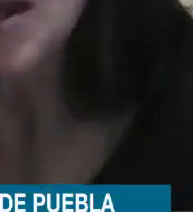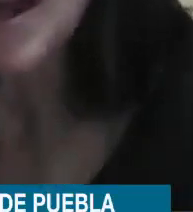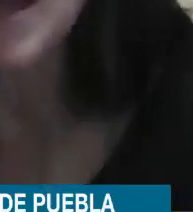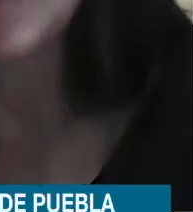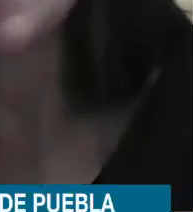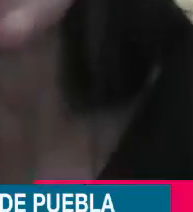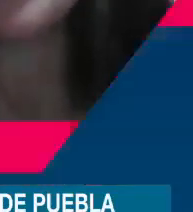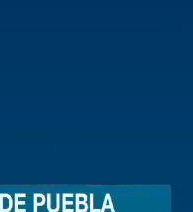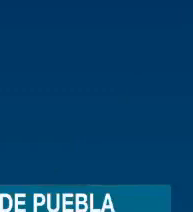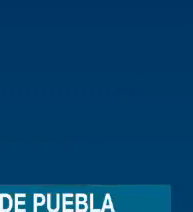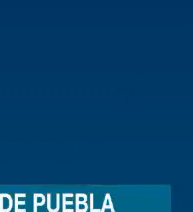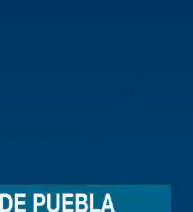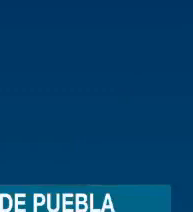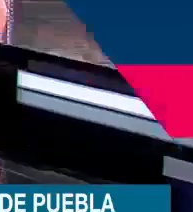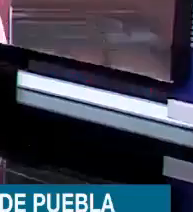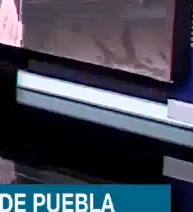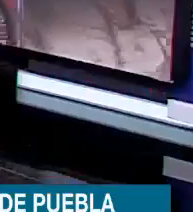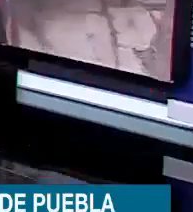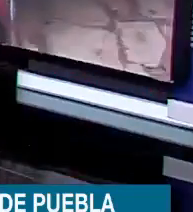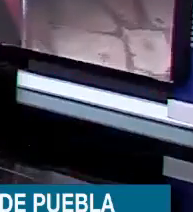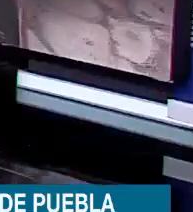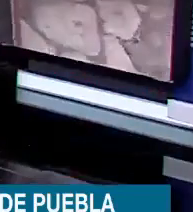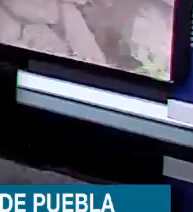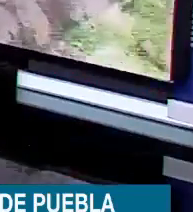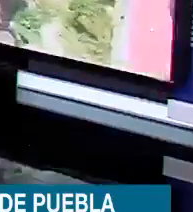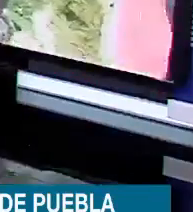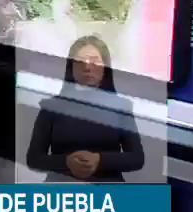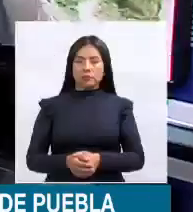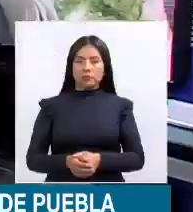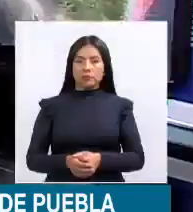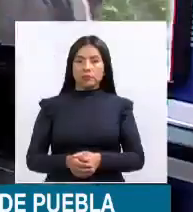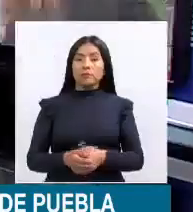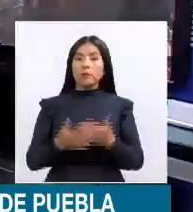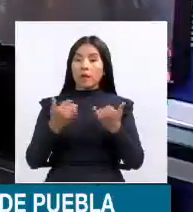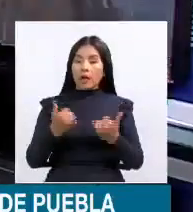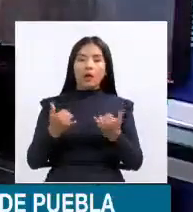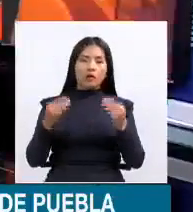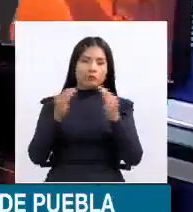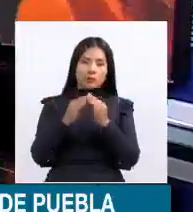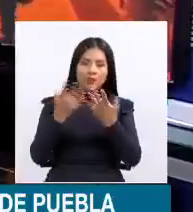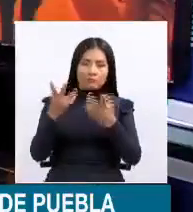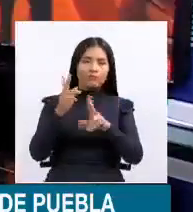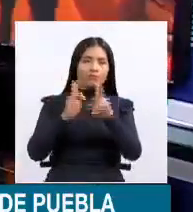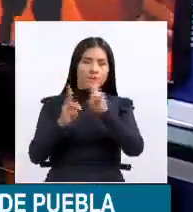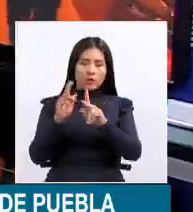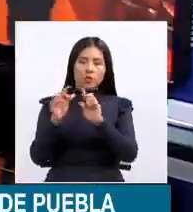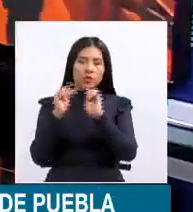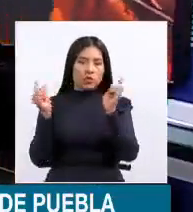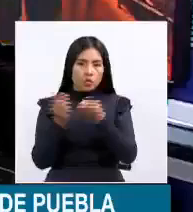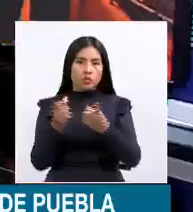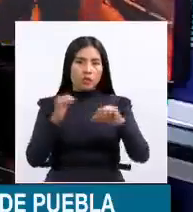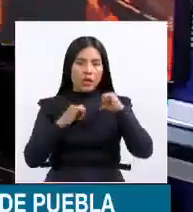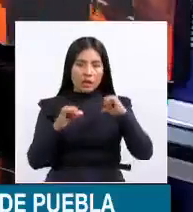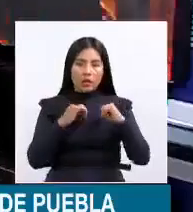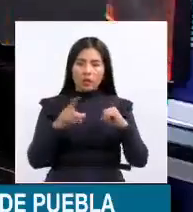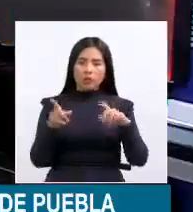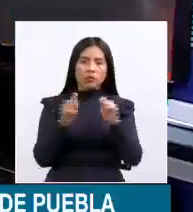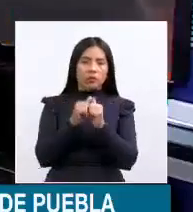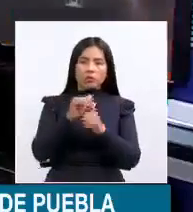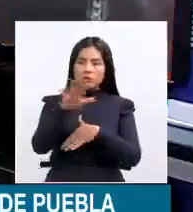algo que debemos, nuestro deber es hacerlo visible, es decir, cuáles son estas personas, quiénes son estos actores, cómo